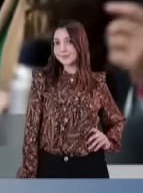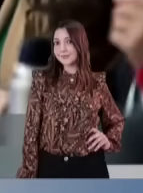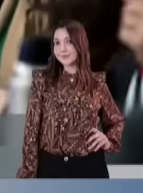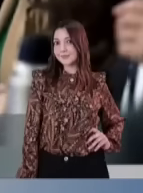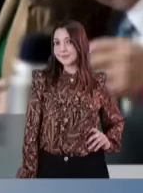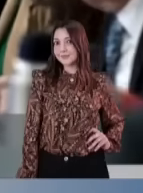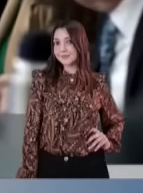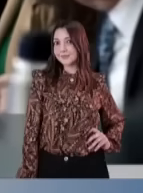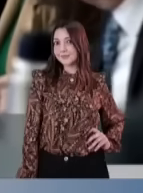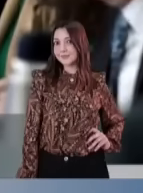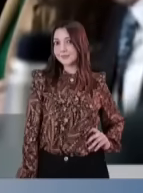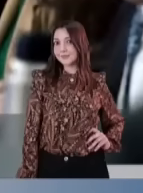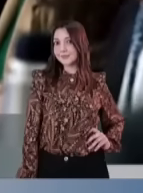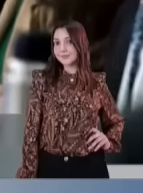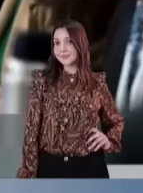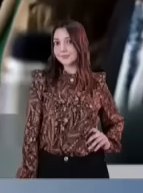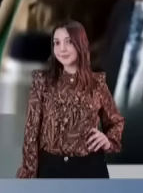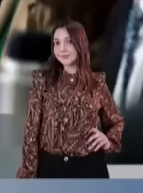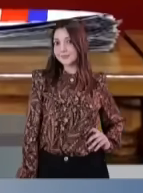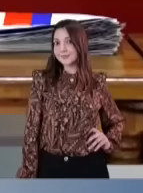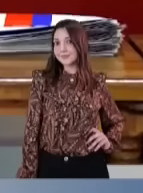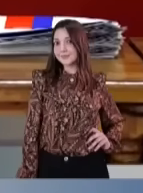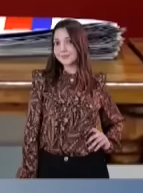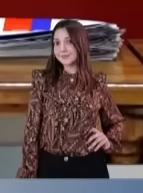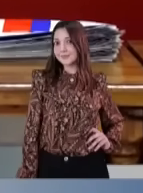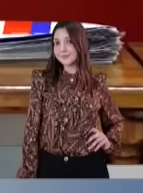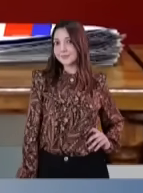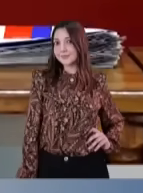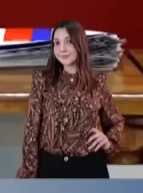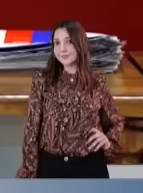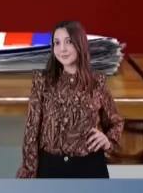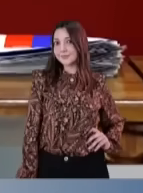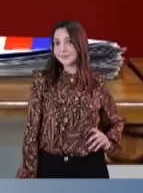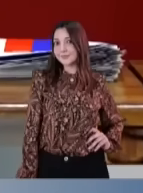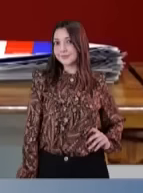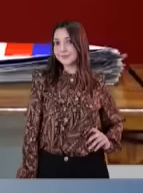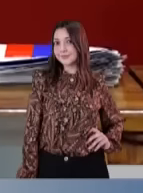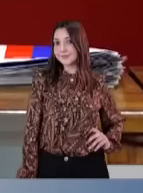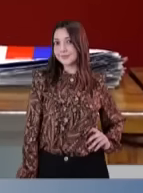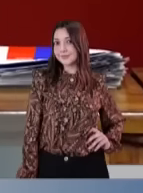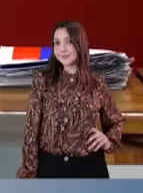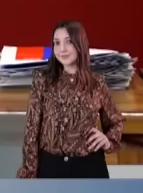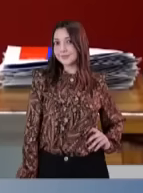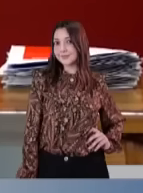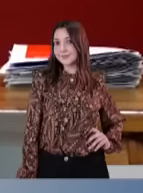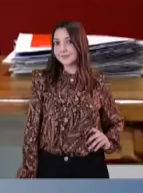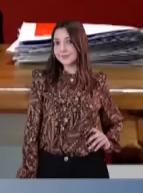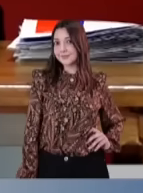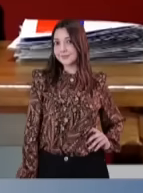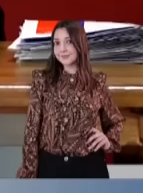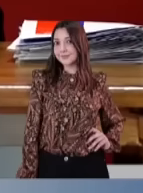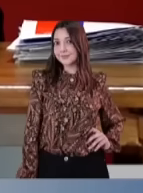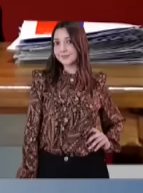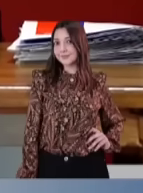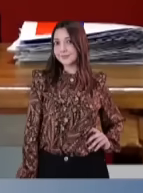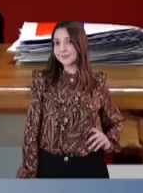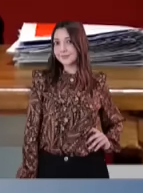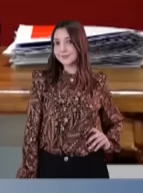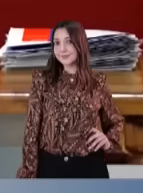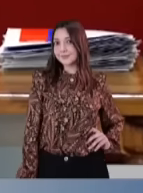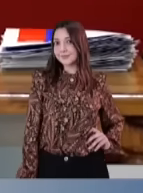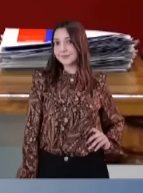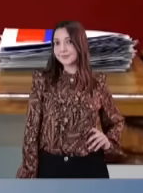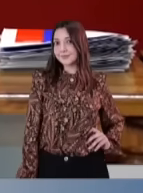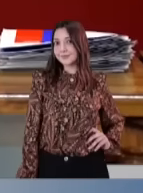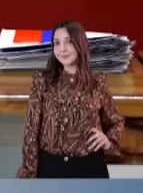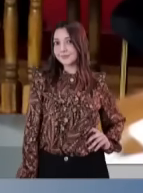tú, educación, que debiera ser, y lo hemos dicho mil veces, uno de los temas más importantes para este Ejecutivo en particular, cuyos